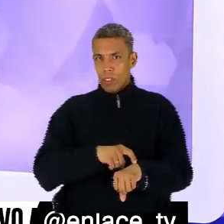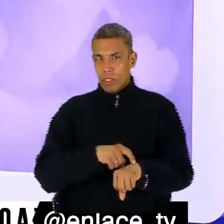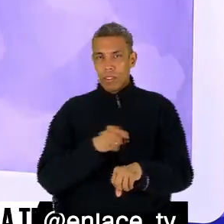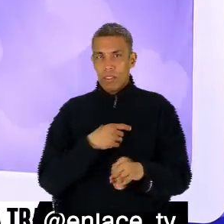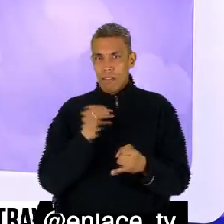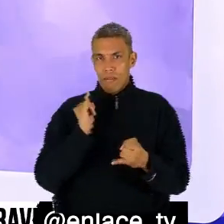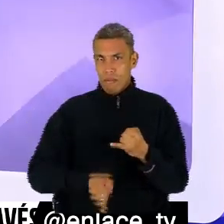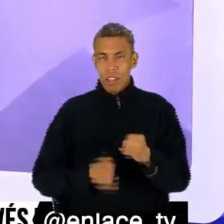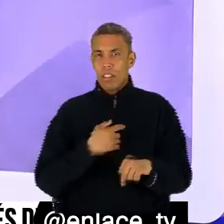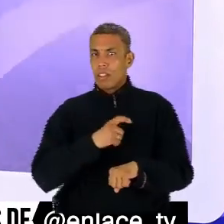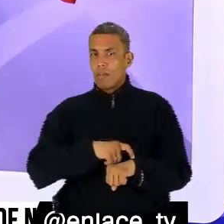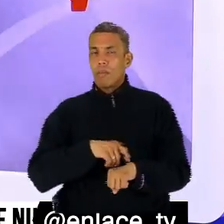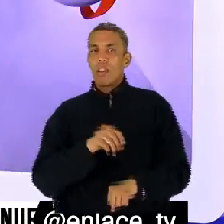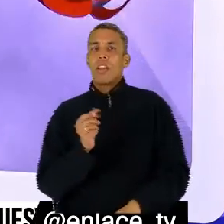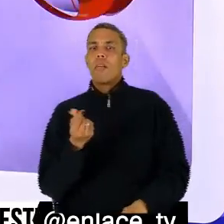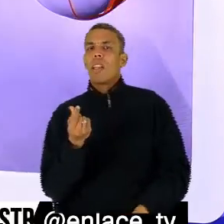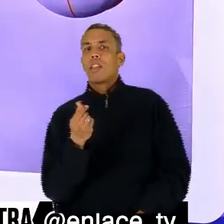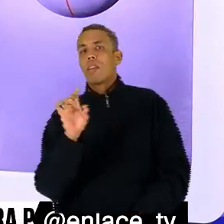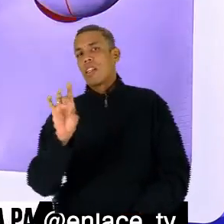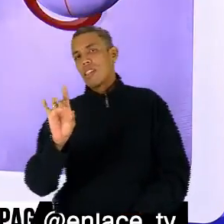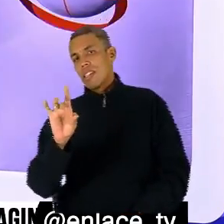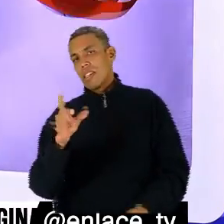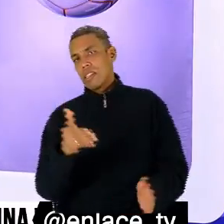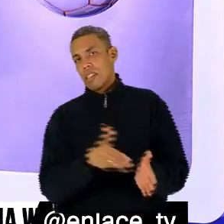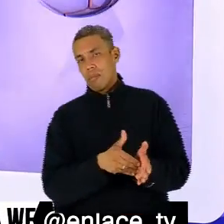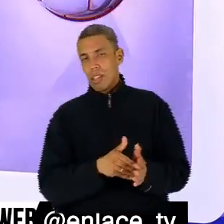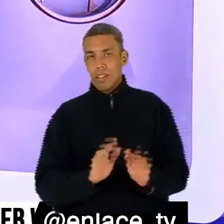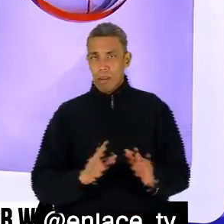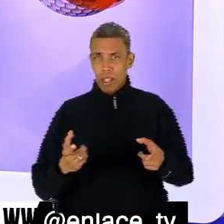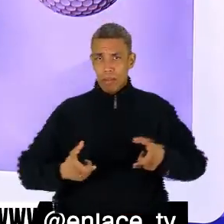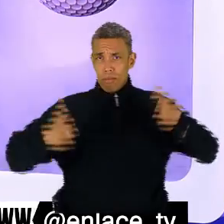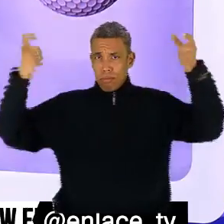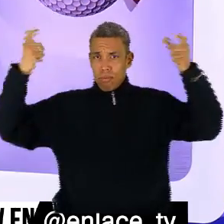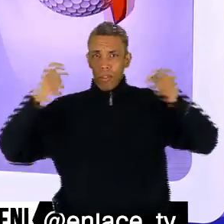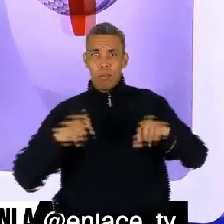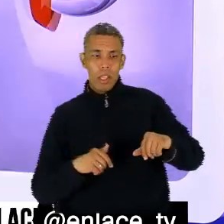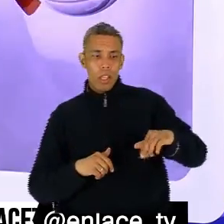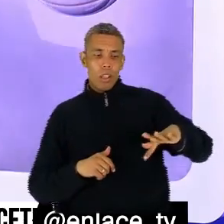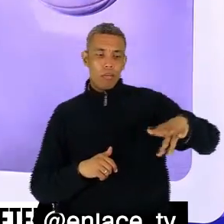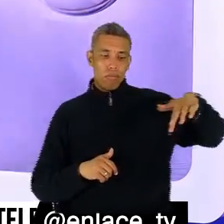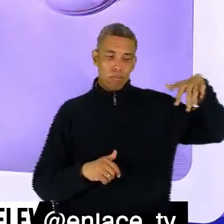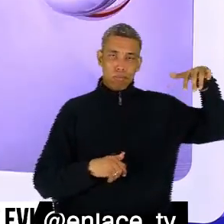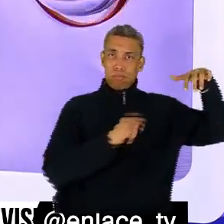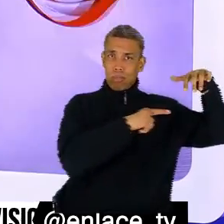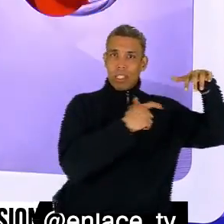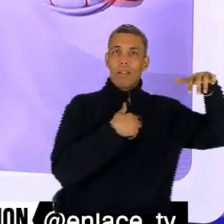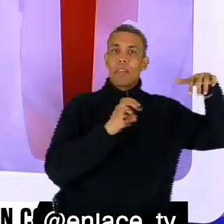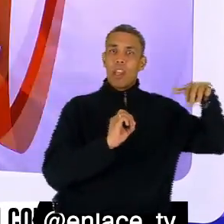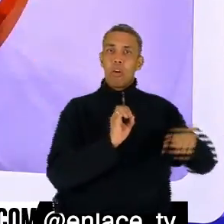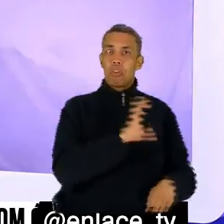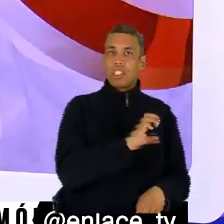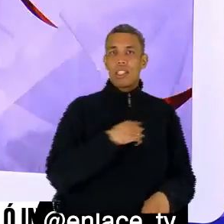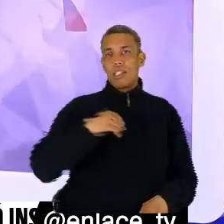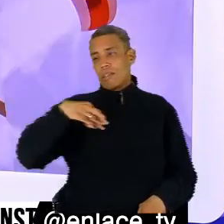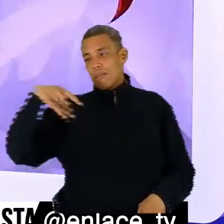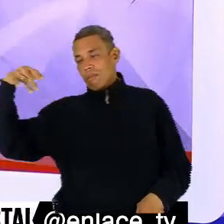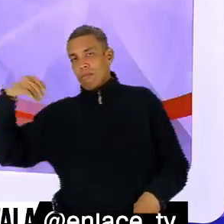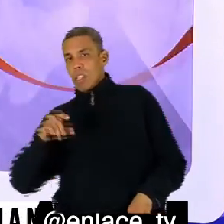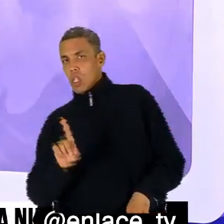semestre, 15.000 pesos, solo se habilitará, como ya en estas últimas fechas se ha hecho por parte de Alianza Petrolera, una tribuna y